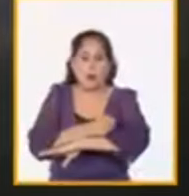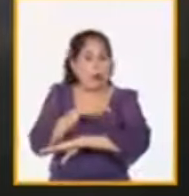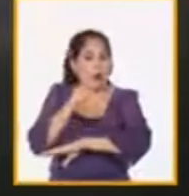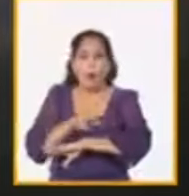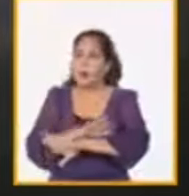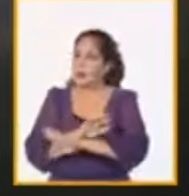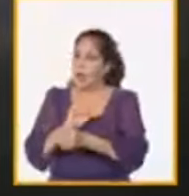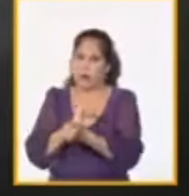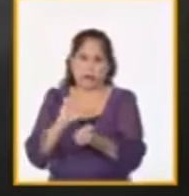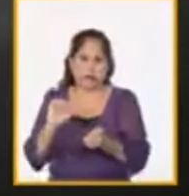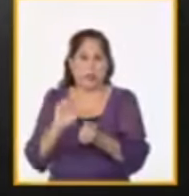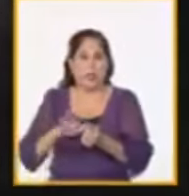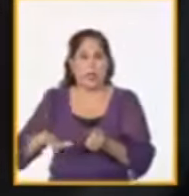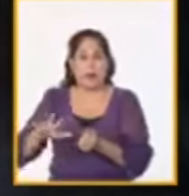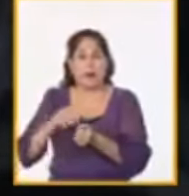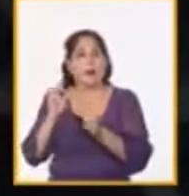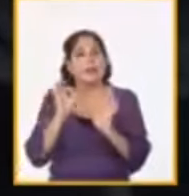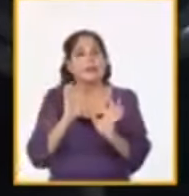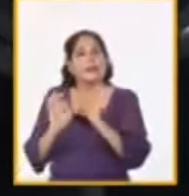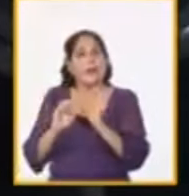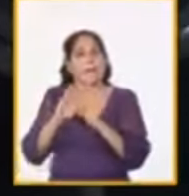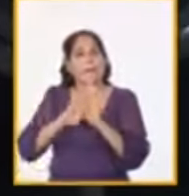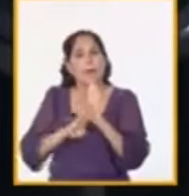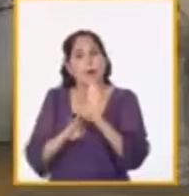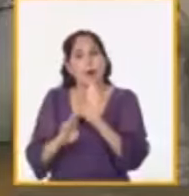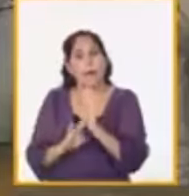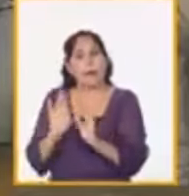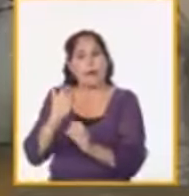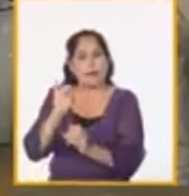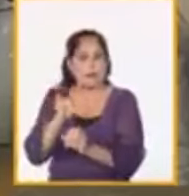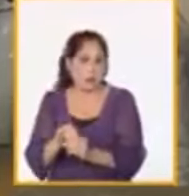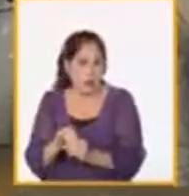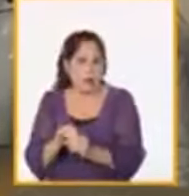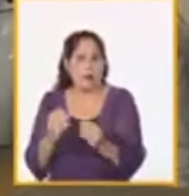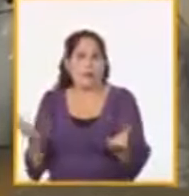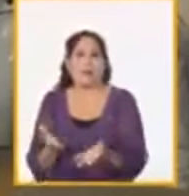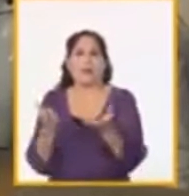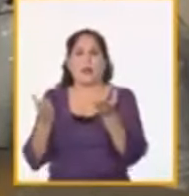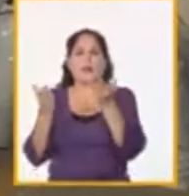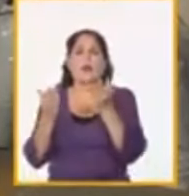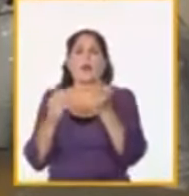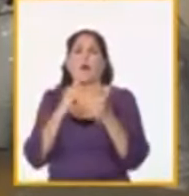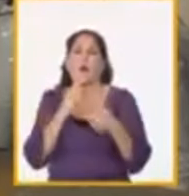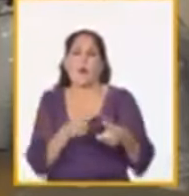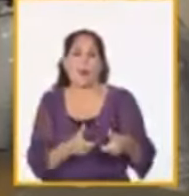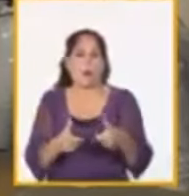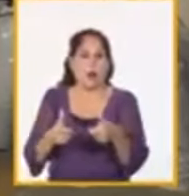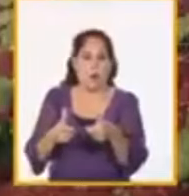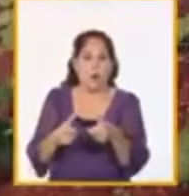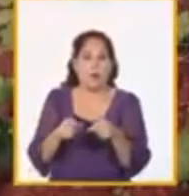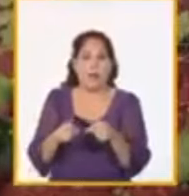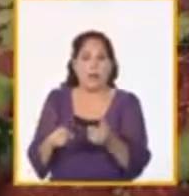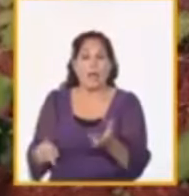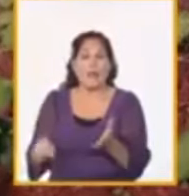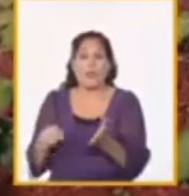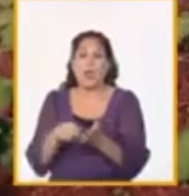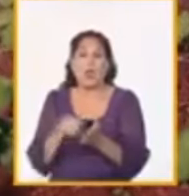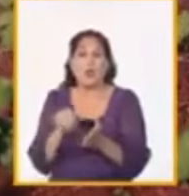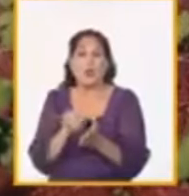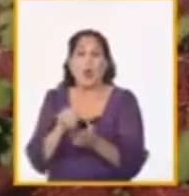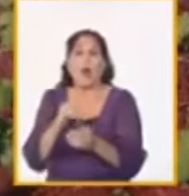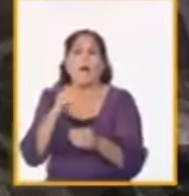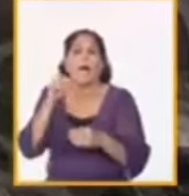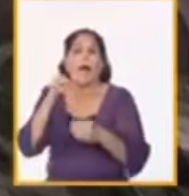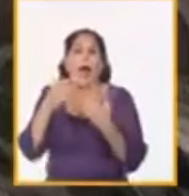soberanía. Recursos que aseguran el Programa Integral de Desarrollo Hidráulico, inversiones en la